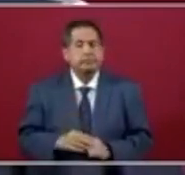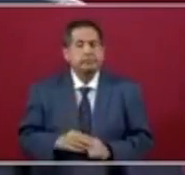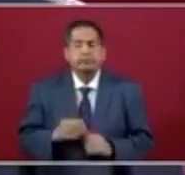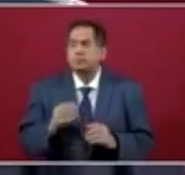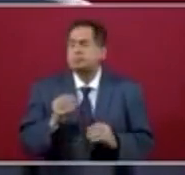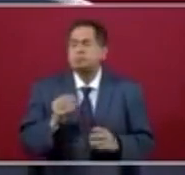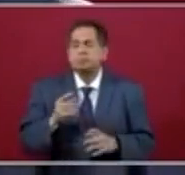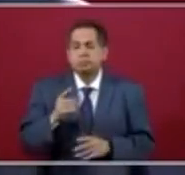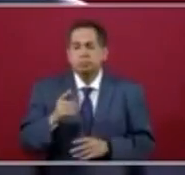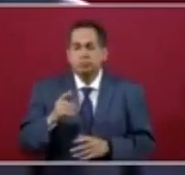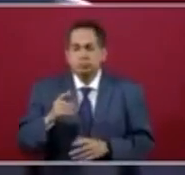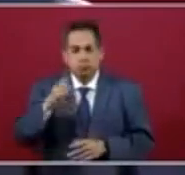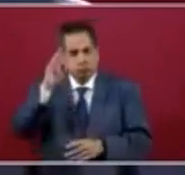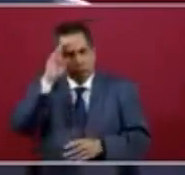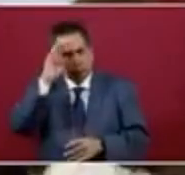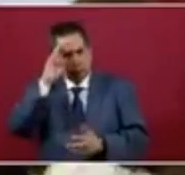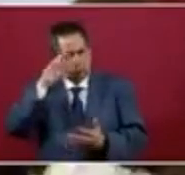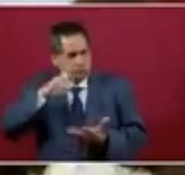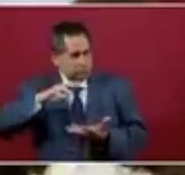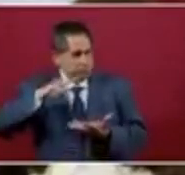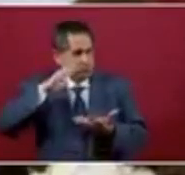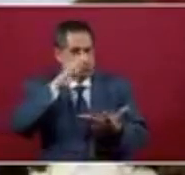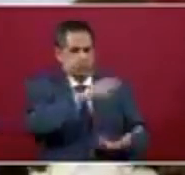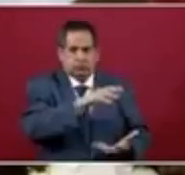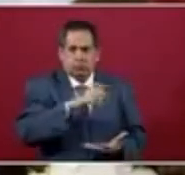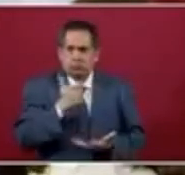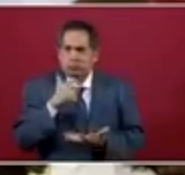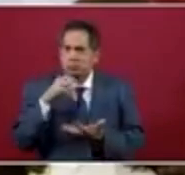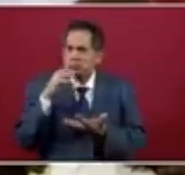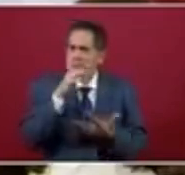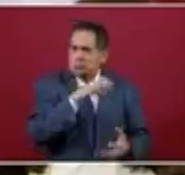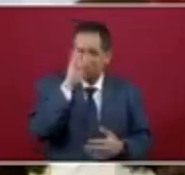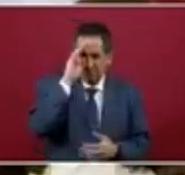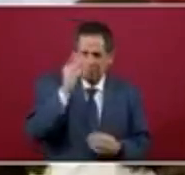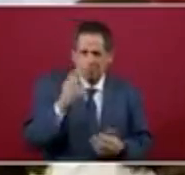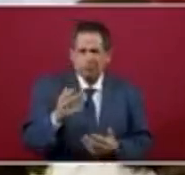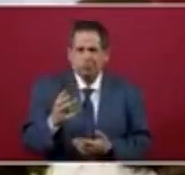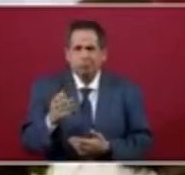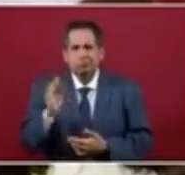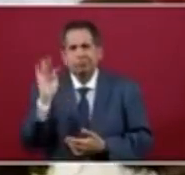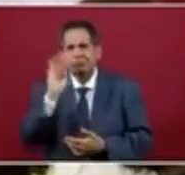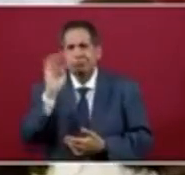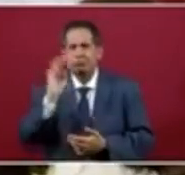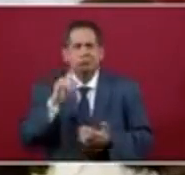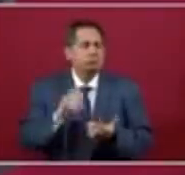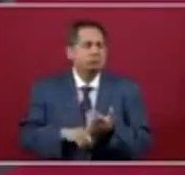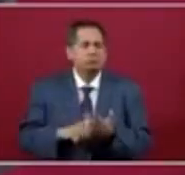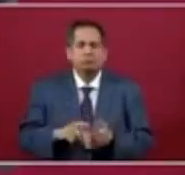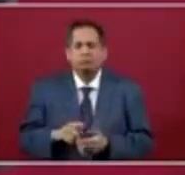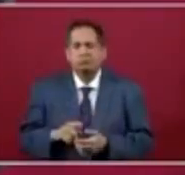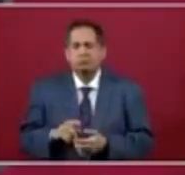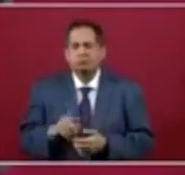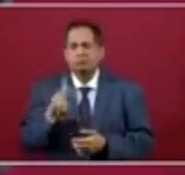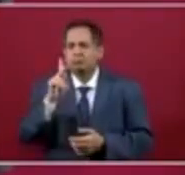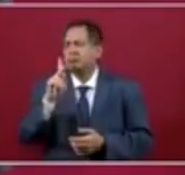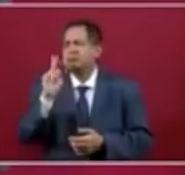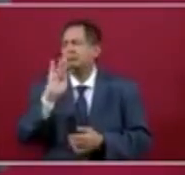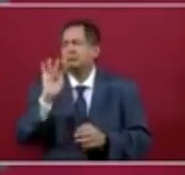muy oneroso, porque si era un plan para